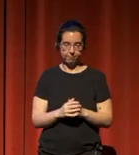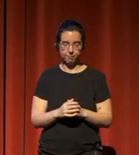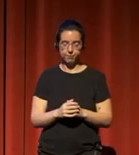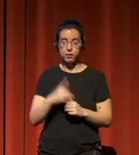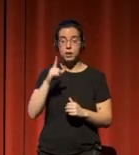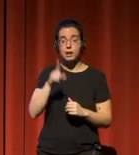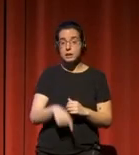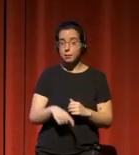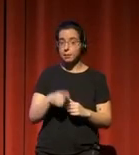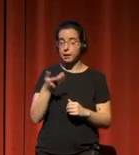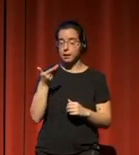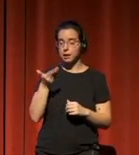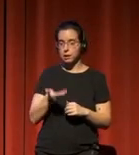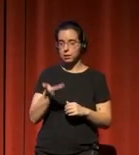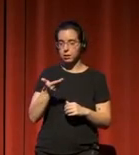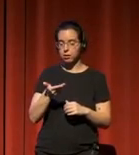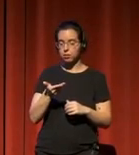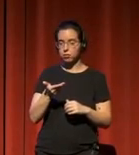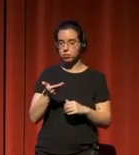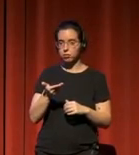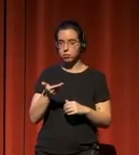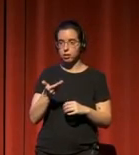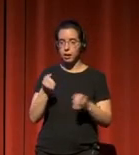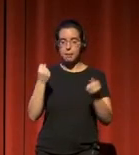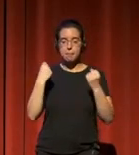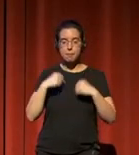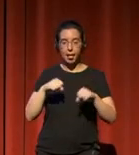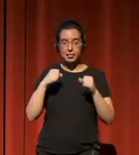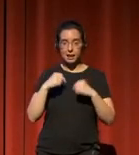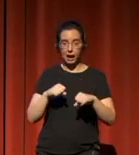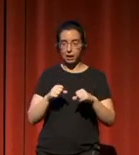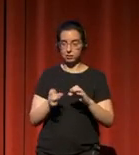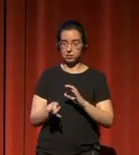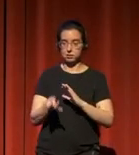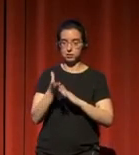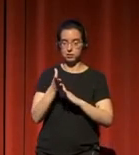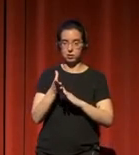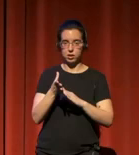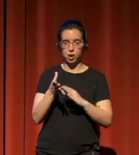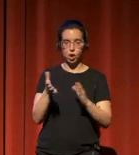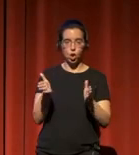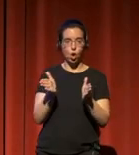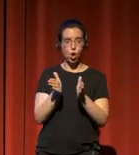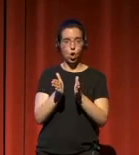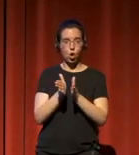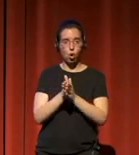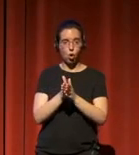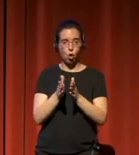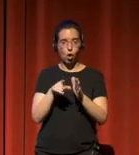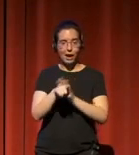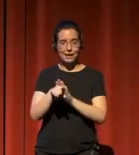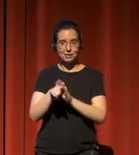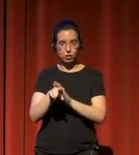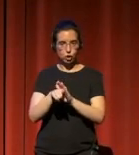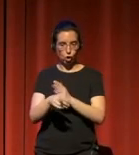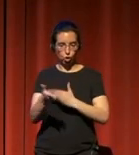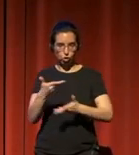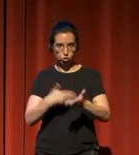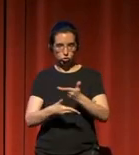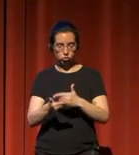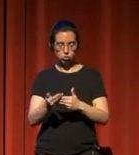también se identifican eh prácticas emergentes de cogestión de la biblioteca junto a la ciudadanía o incluso